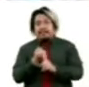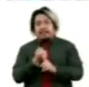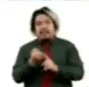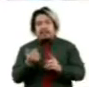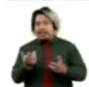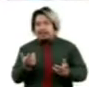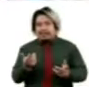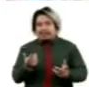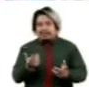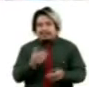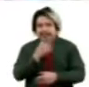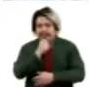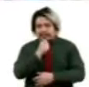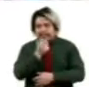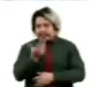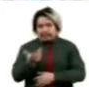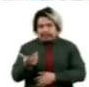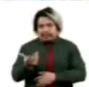no está bien.